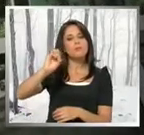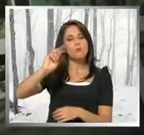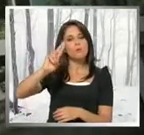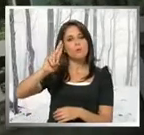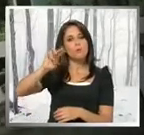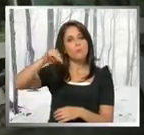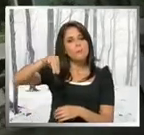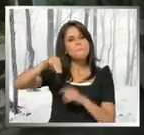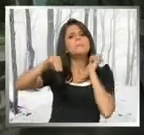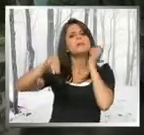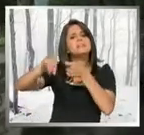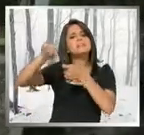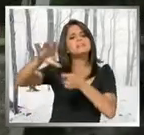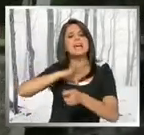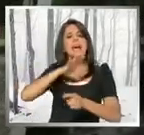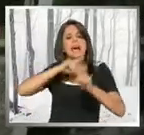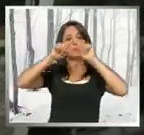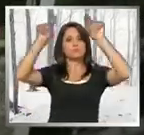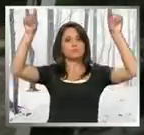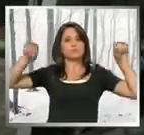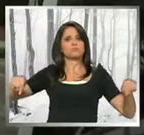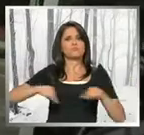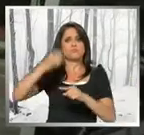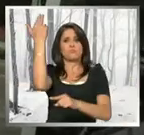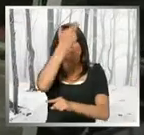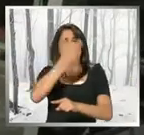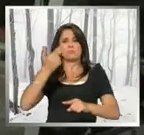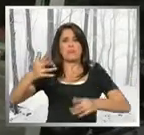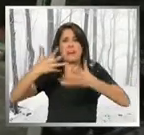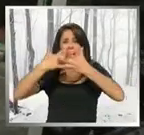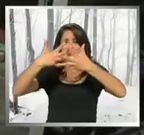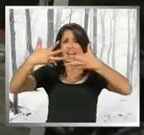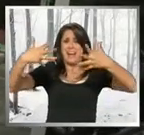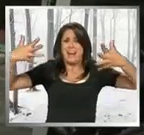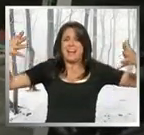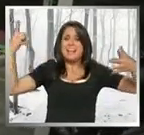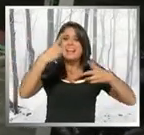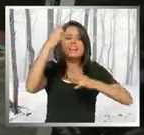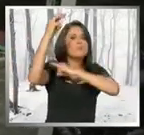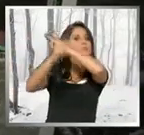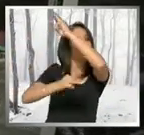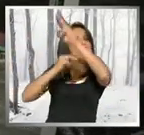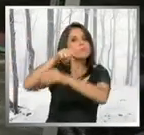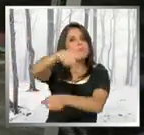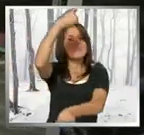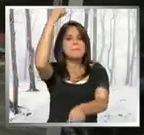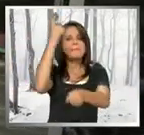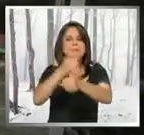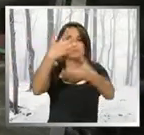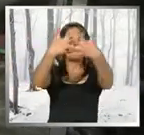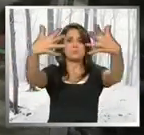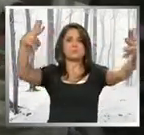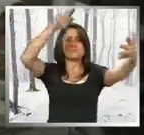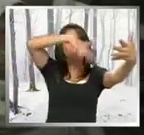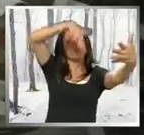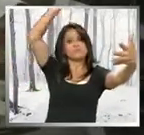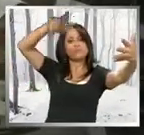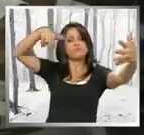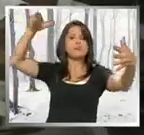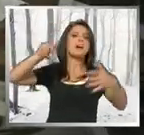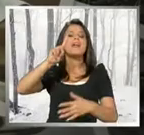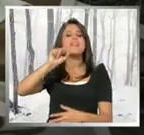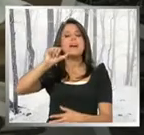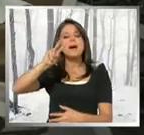tiene uno de los murales, dicen que es el mural más grande de todo el mundo, pintado, por supuesto, por David